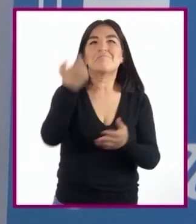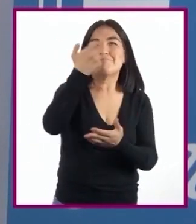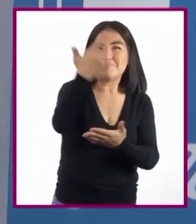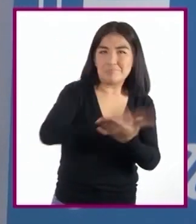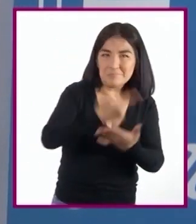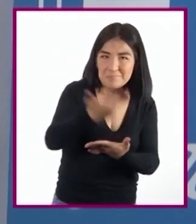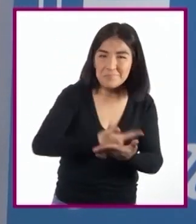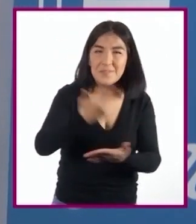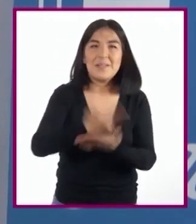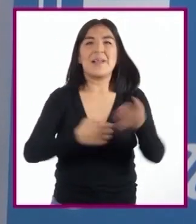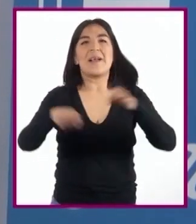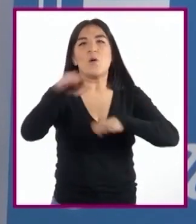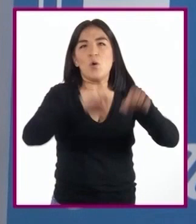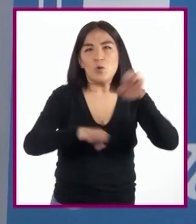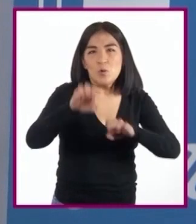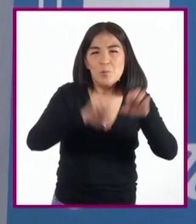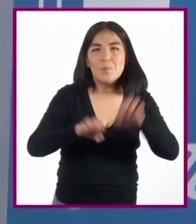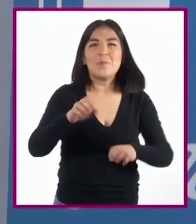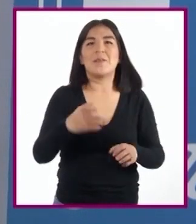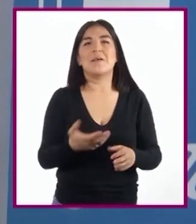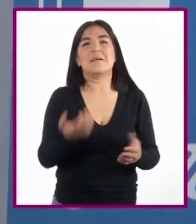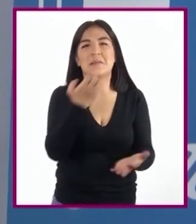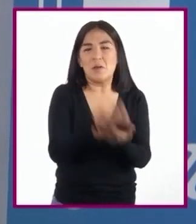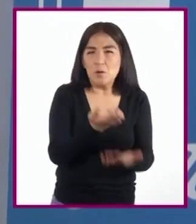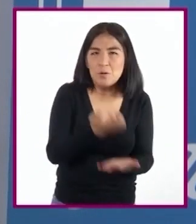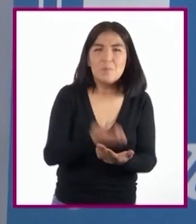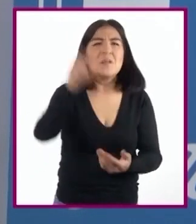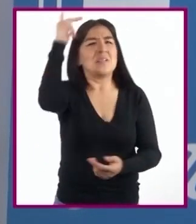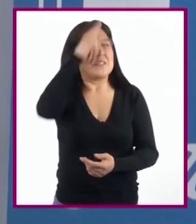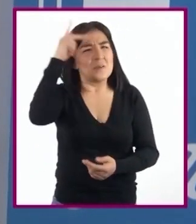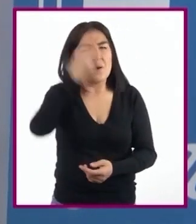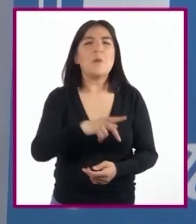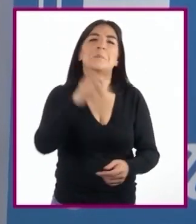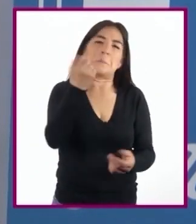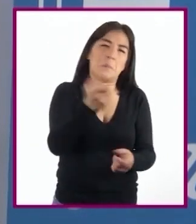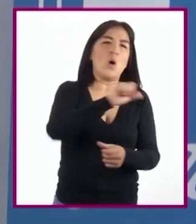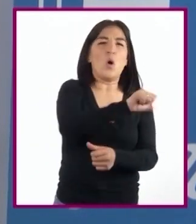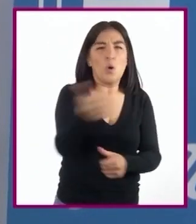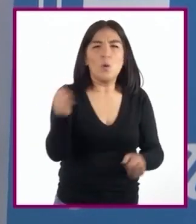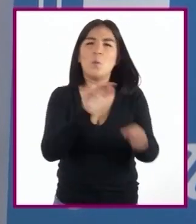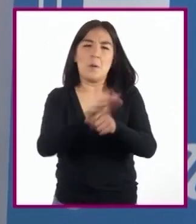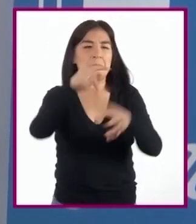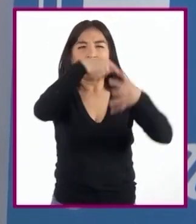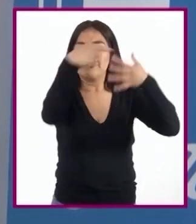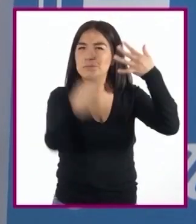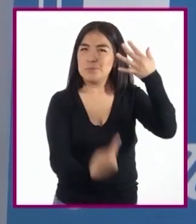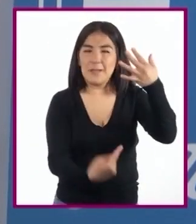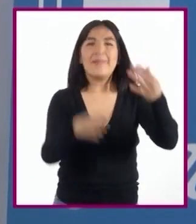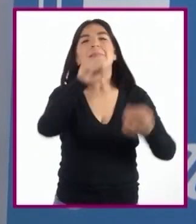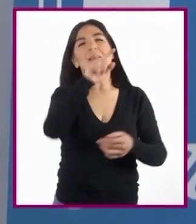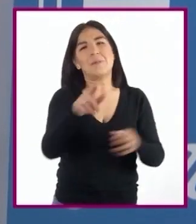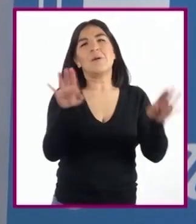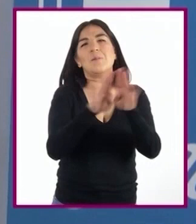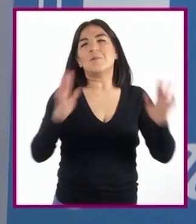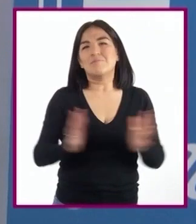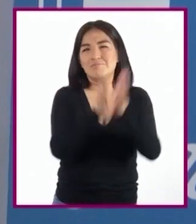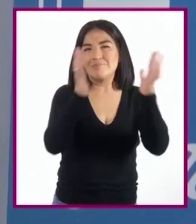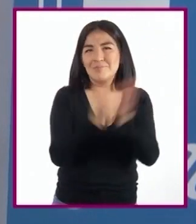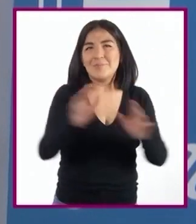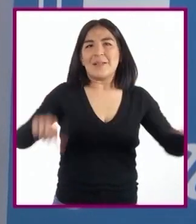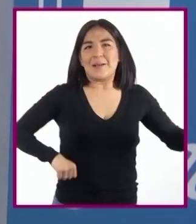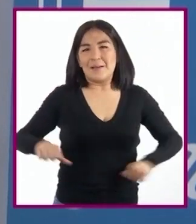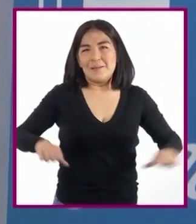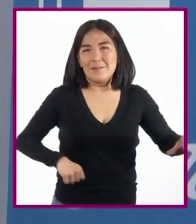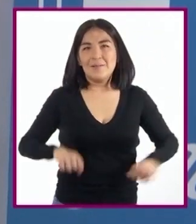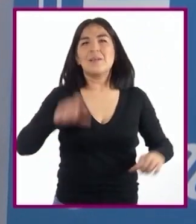finanzas, economía, psicología, entre otras disciplinas. Asimismo, en actividades prácticas como el